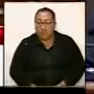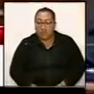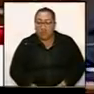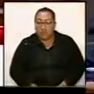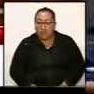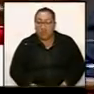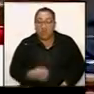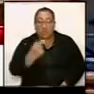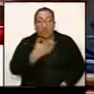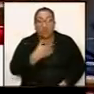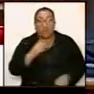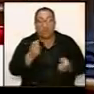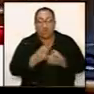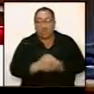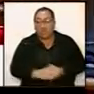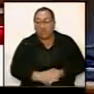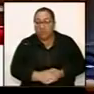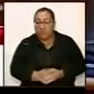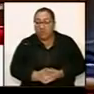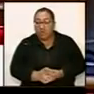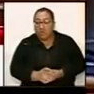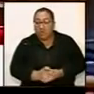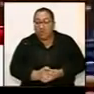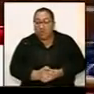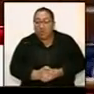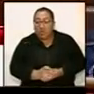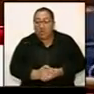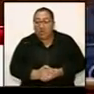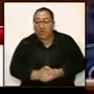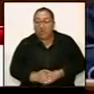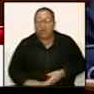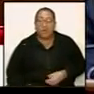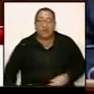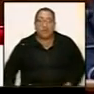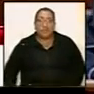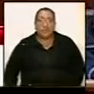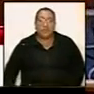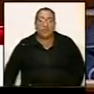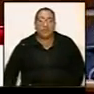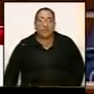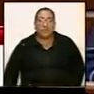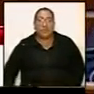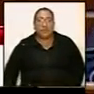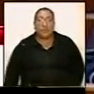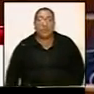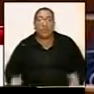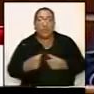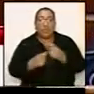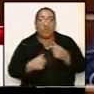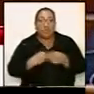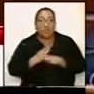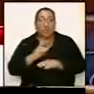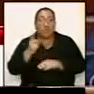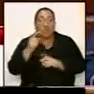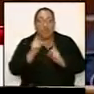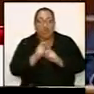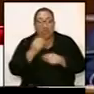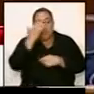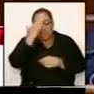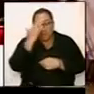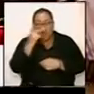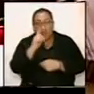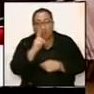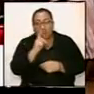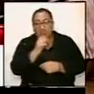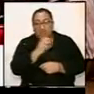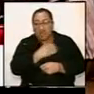Señor presidente del Congreso de la República, colegas parlamentarios, por su intermedio, mis primeras palabras de saludo al